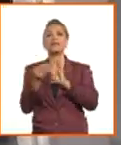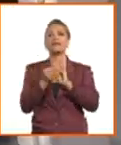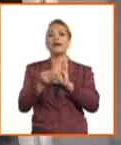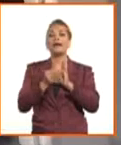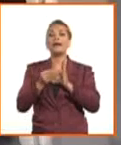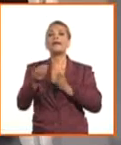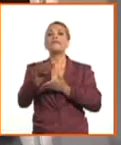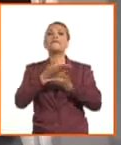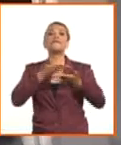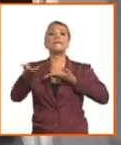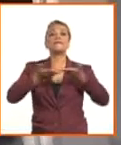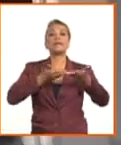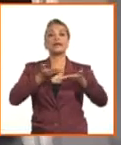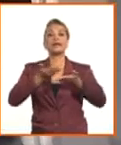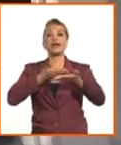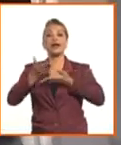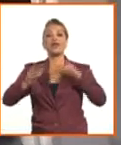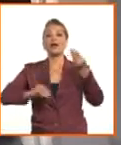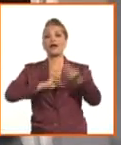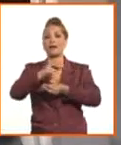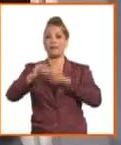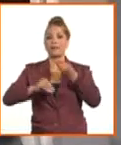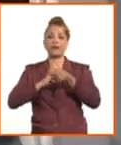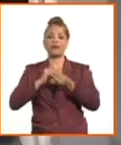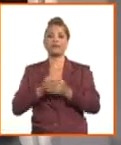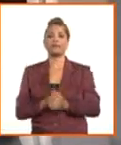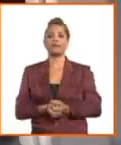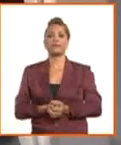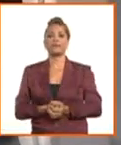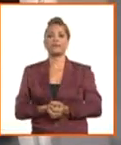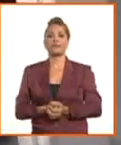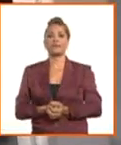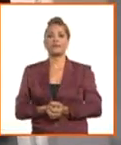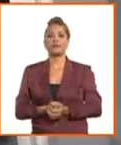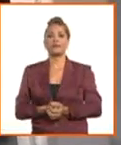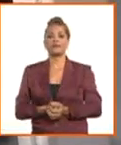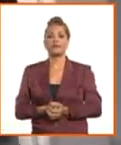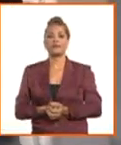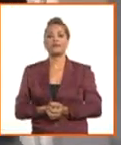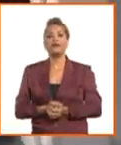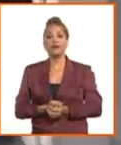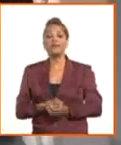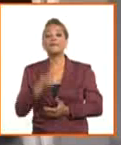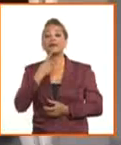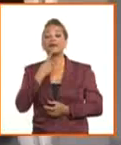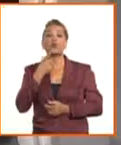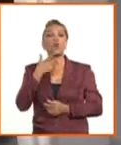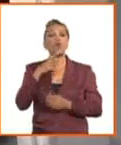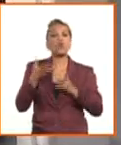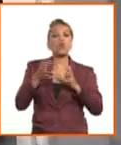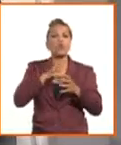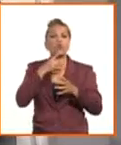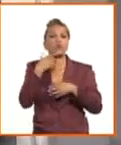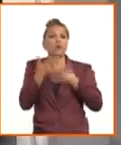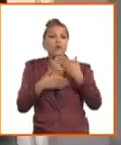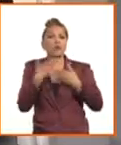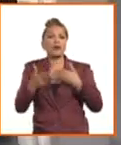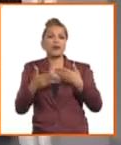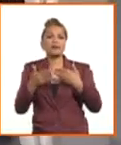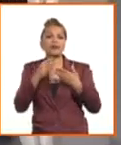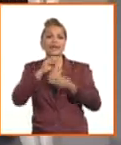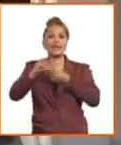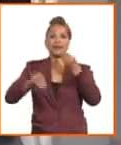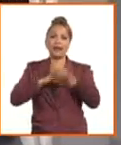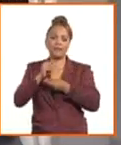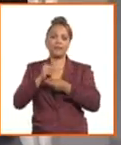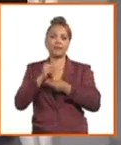cambiario, pero más bien ese primer paso consiste en un esquema secundario de asignación de divisas, que no es a lo que nos estamos refiriendo ahora, y